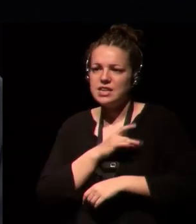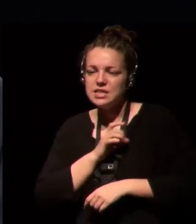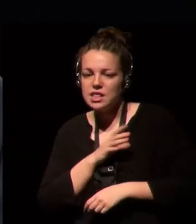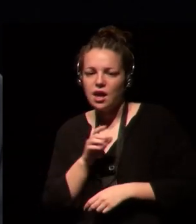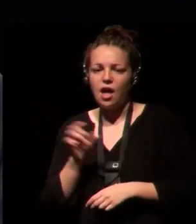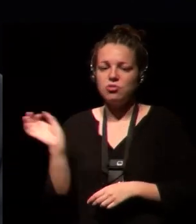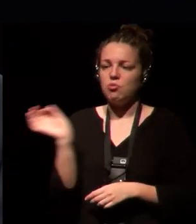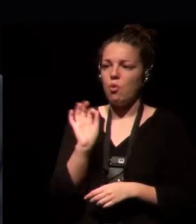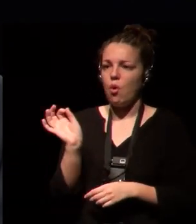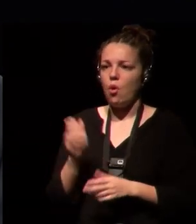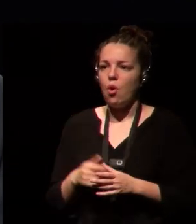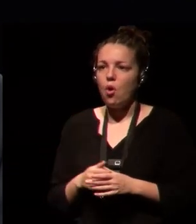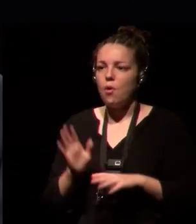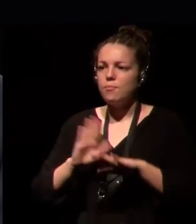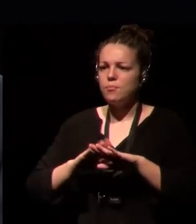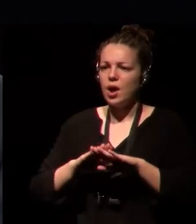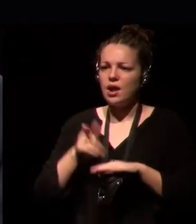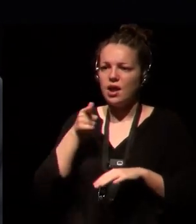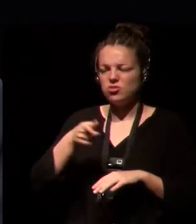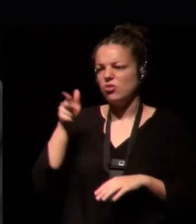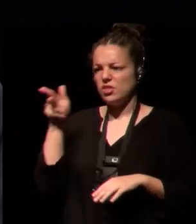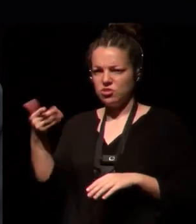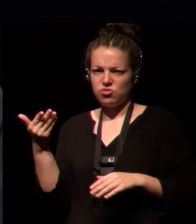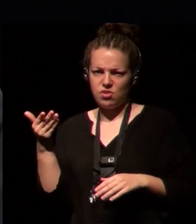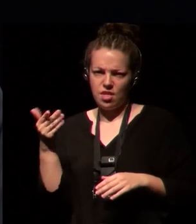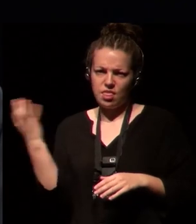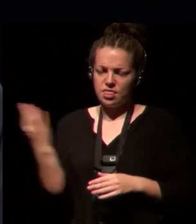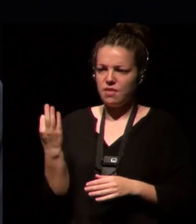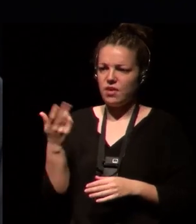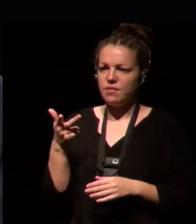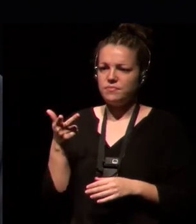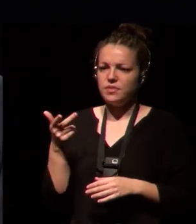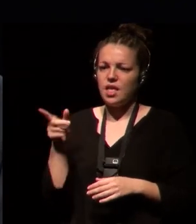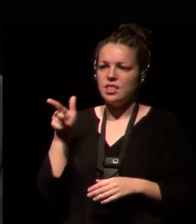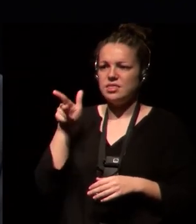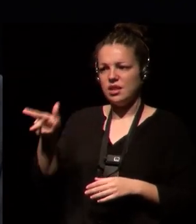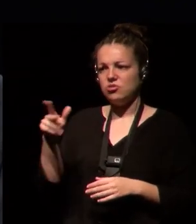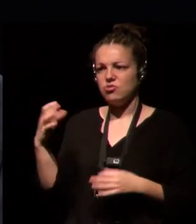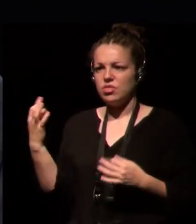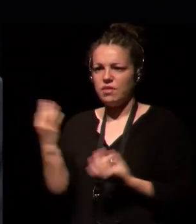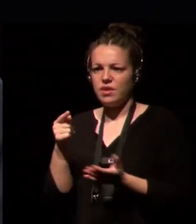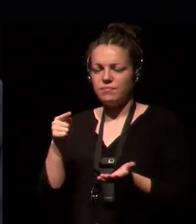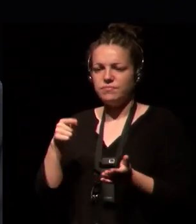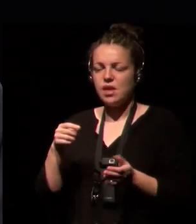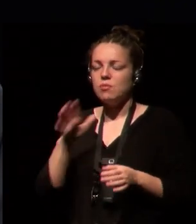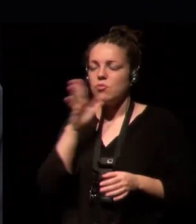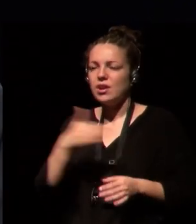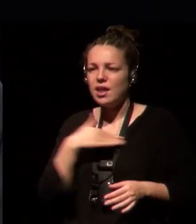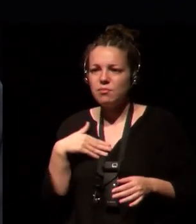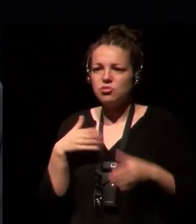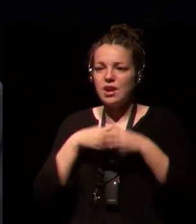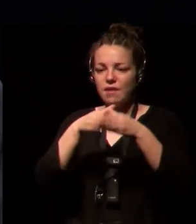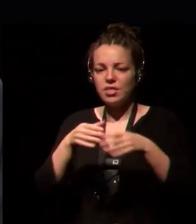defender estos derechos? Podríamos animar a defender la navegación justa, explicar al comprador,